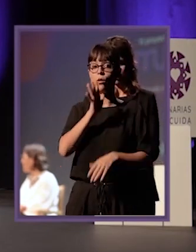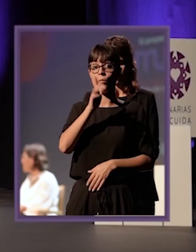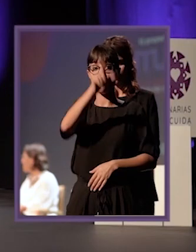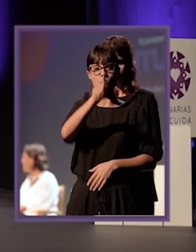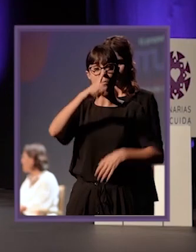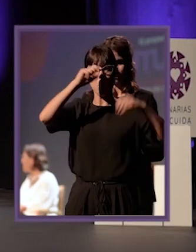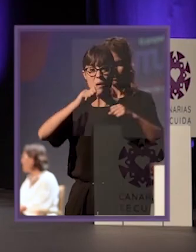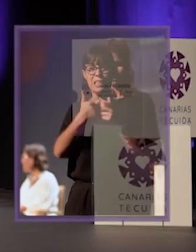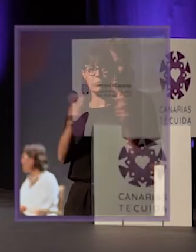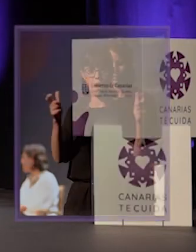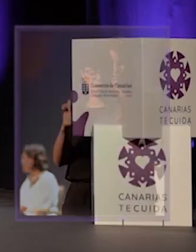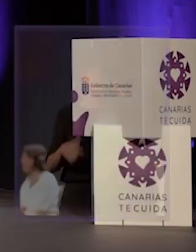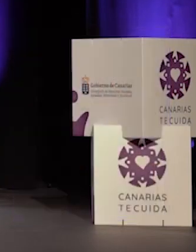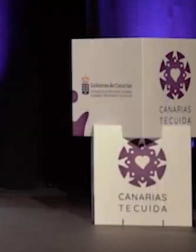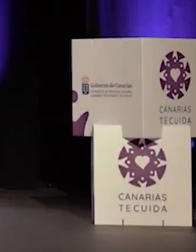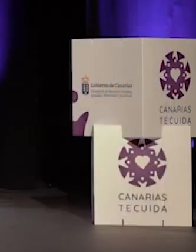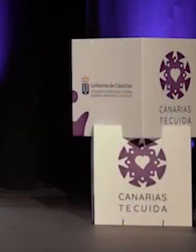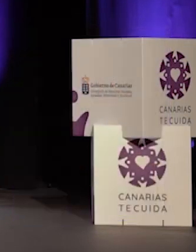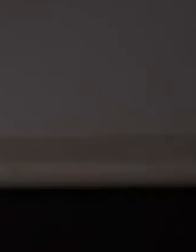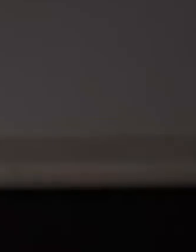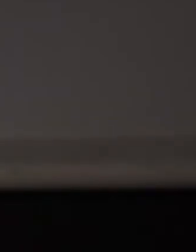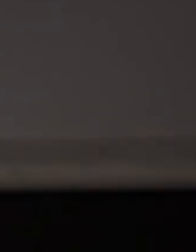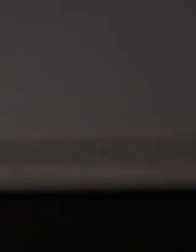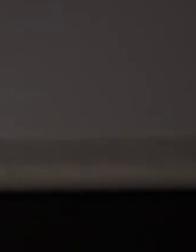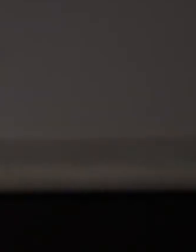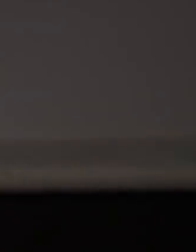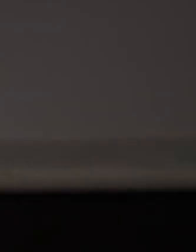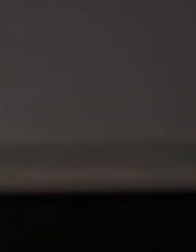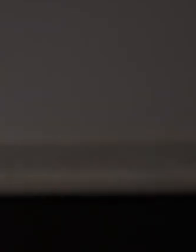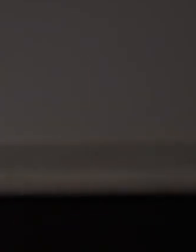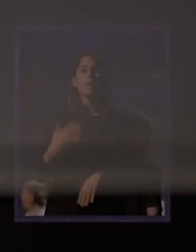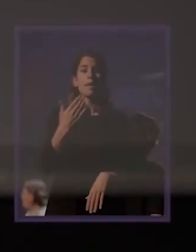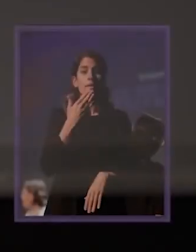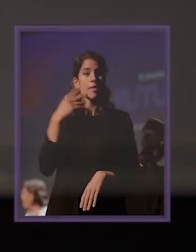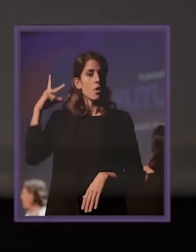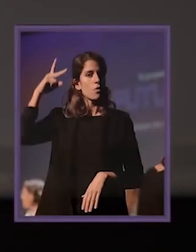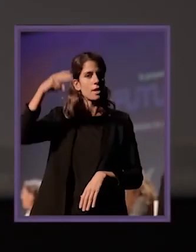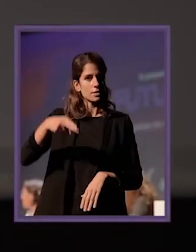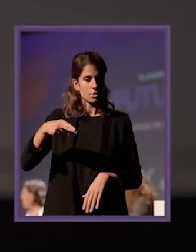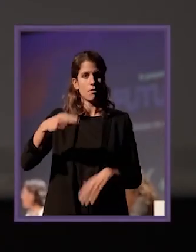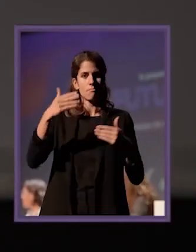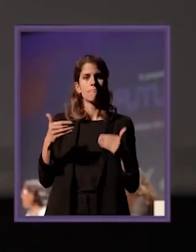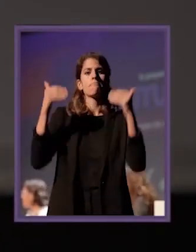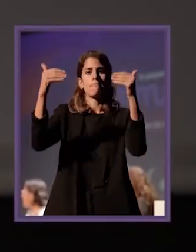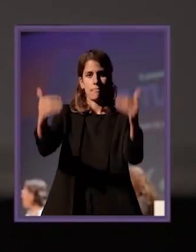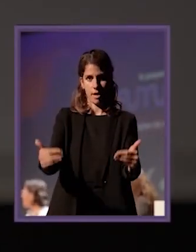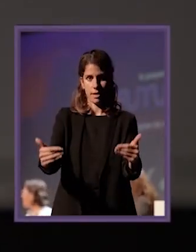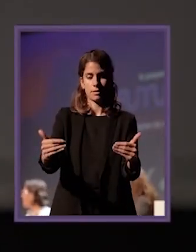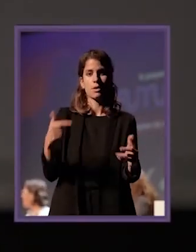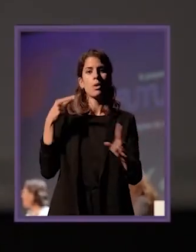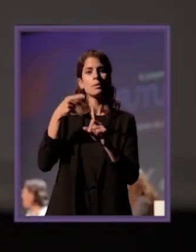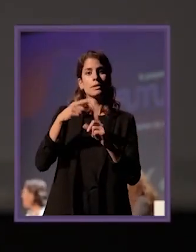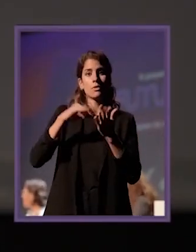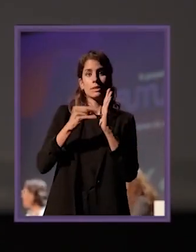que la edad de jubilación se debe ampliar para mantener el sistema tal cual